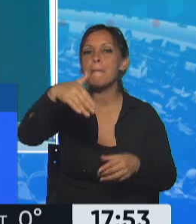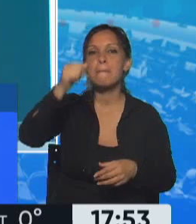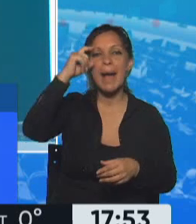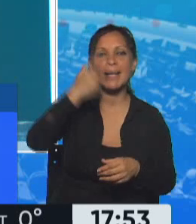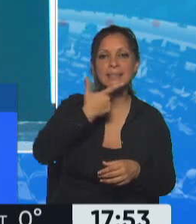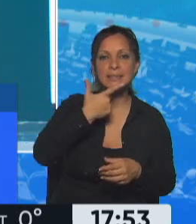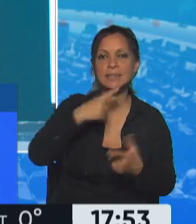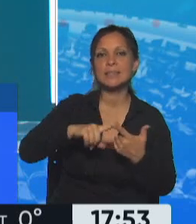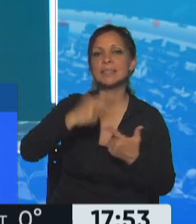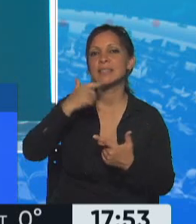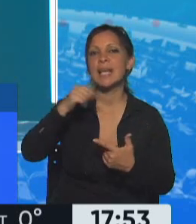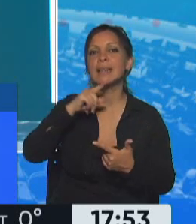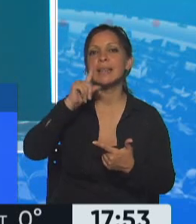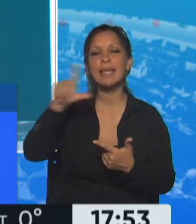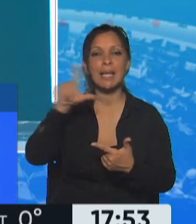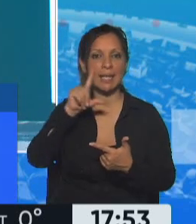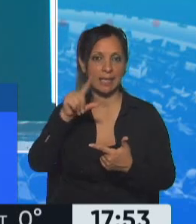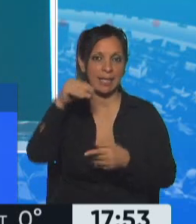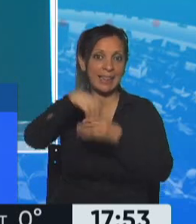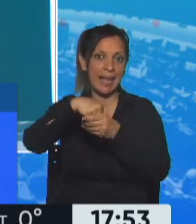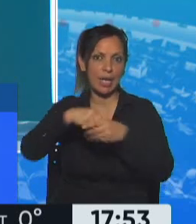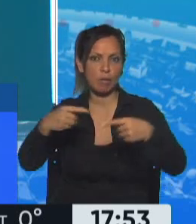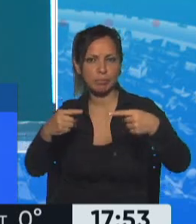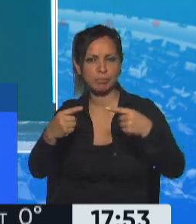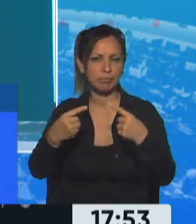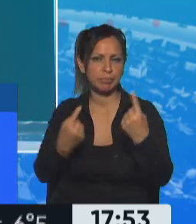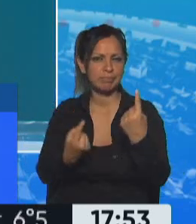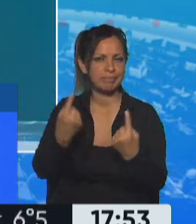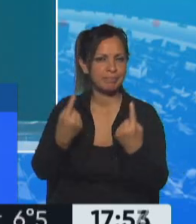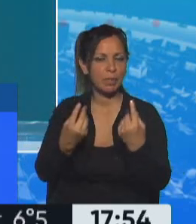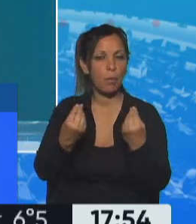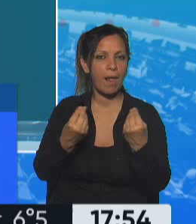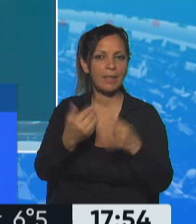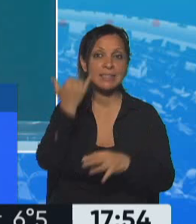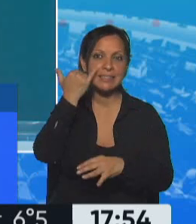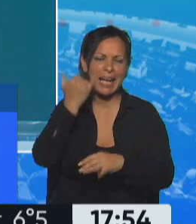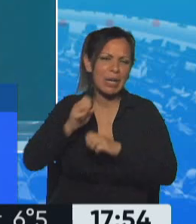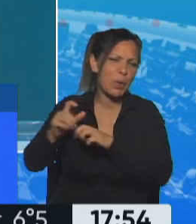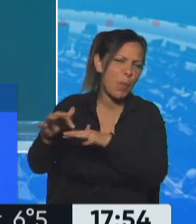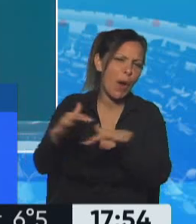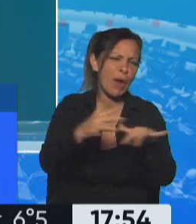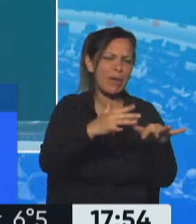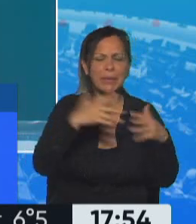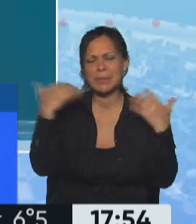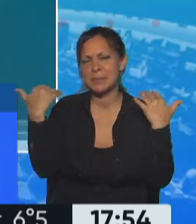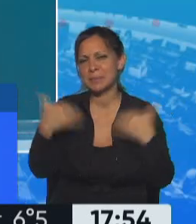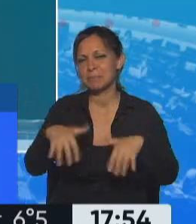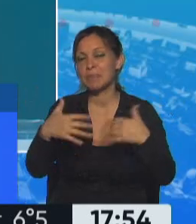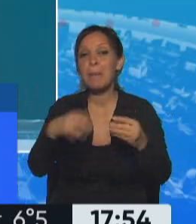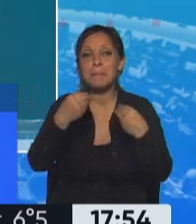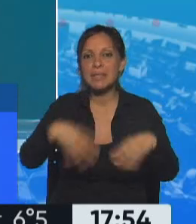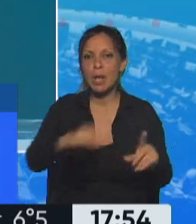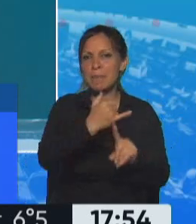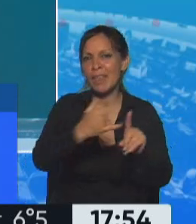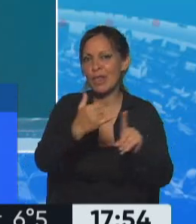Santilli en uh-huh. La provincia de Buenos Aires. Ya hay un revoleo de números, lógicamente no vamos sí. A dar ni uno, pero sí, hay un revoleo sí. De números desde el mediodía. Digamos que